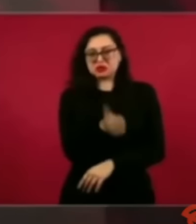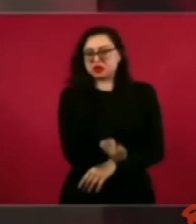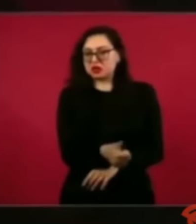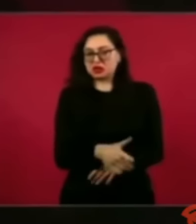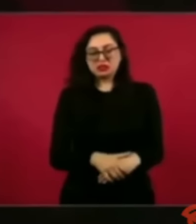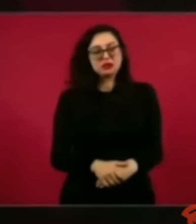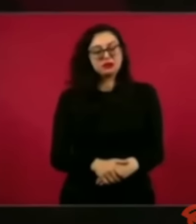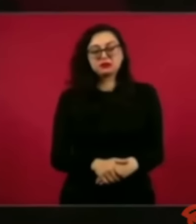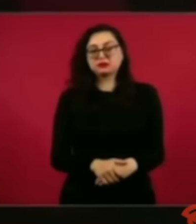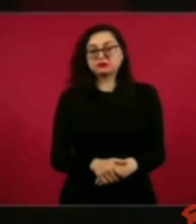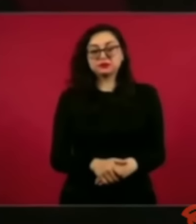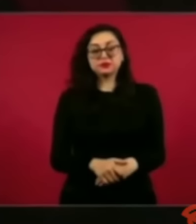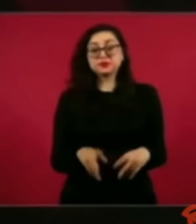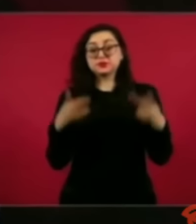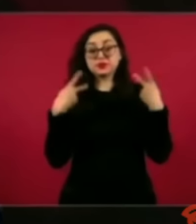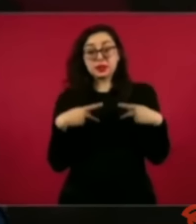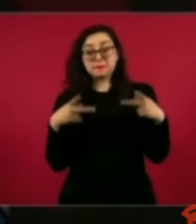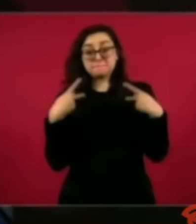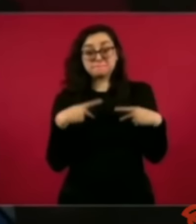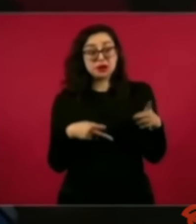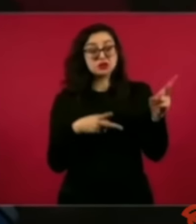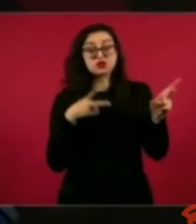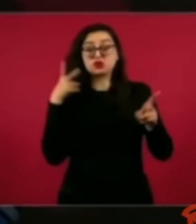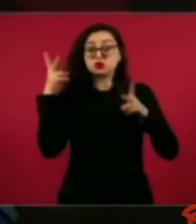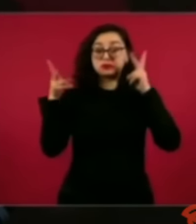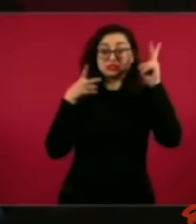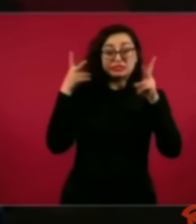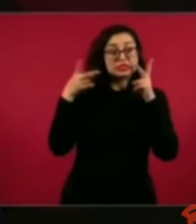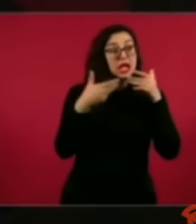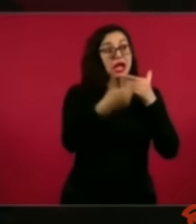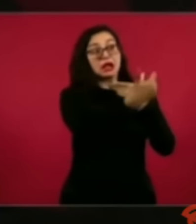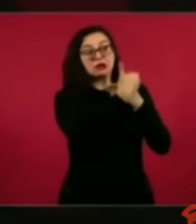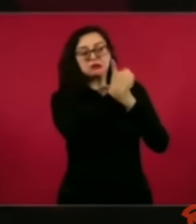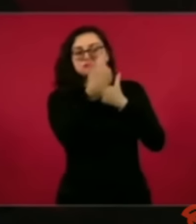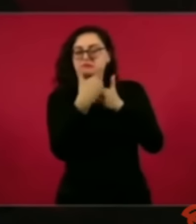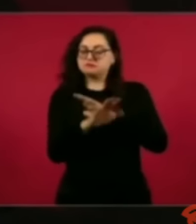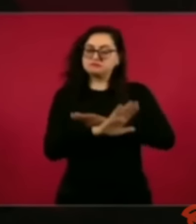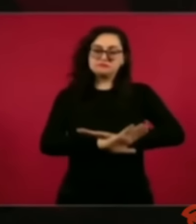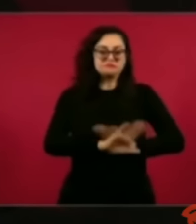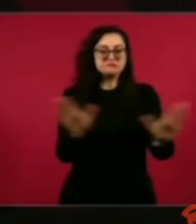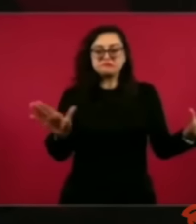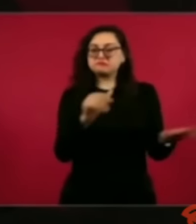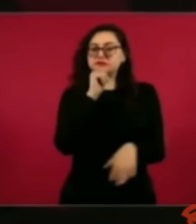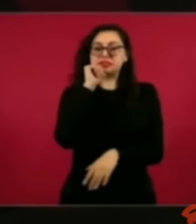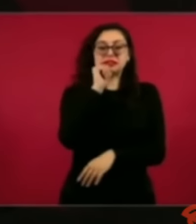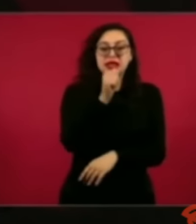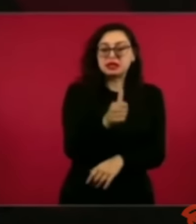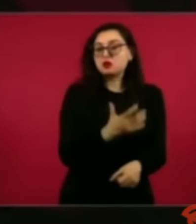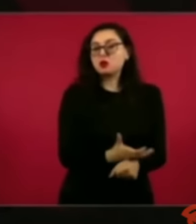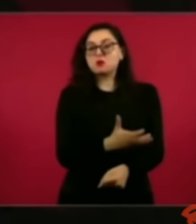recibir a ningún político, compañera, compañero.